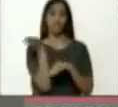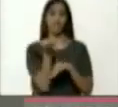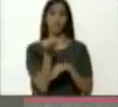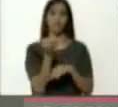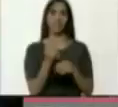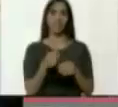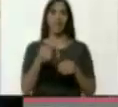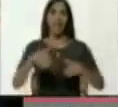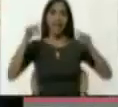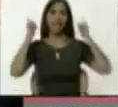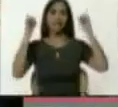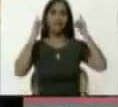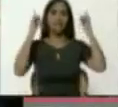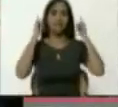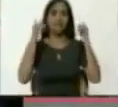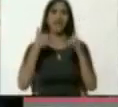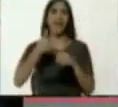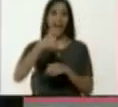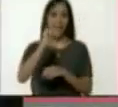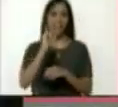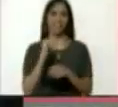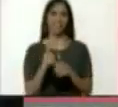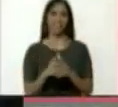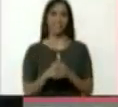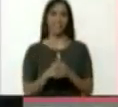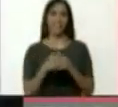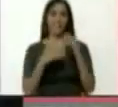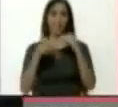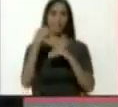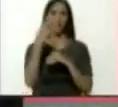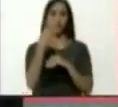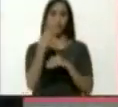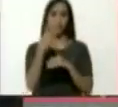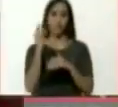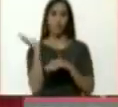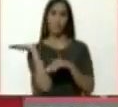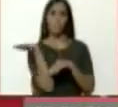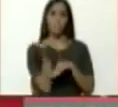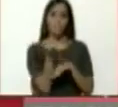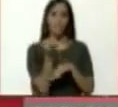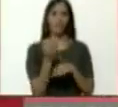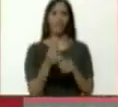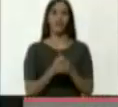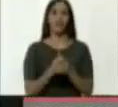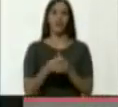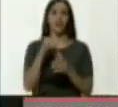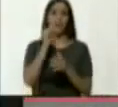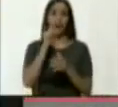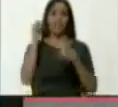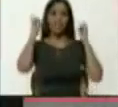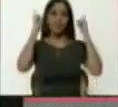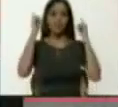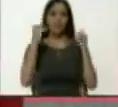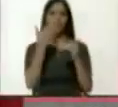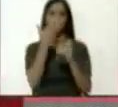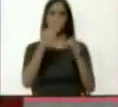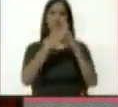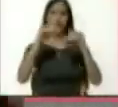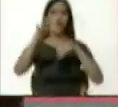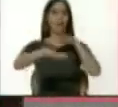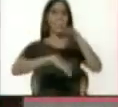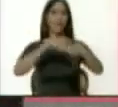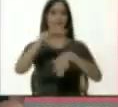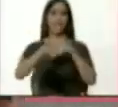una discoteca en el piso lugar. Dos. Un bar, un discoteca y ves enfrente y ves así. Todo el frente toda así. La playa. Toda la